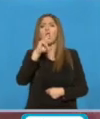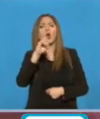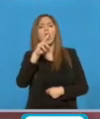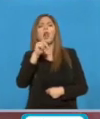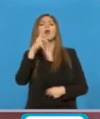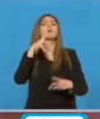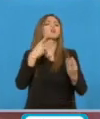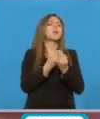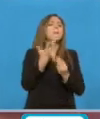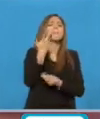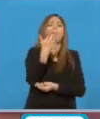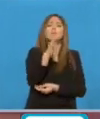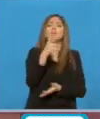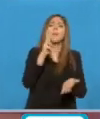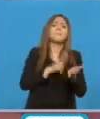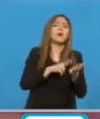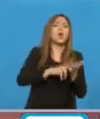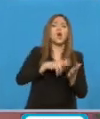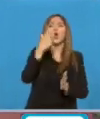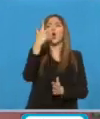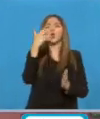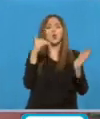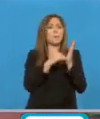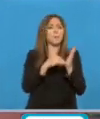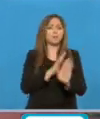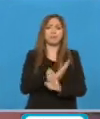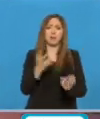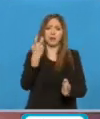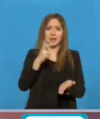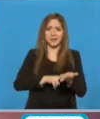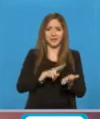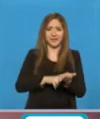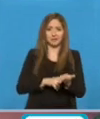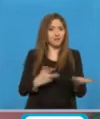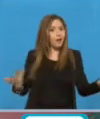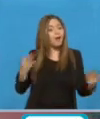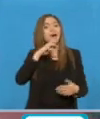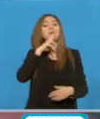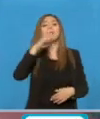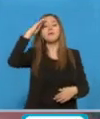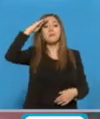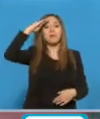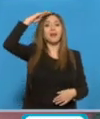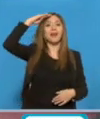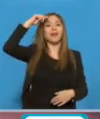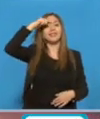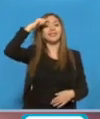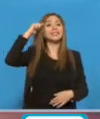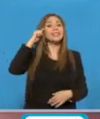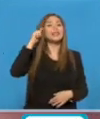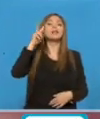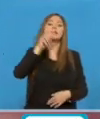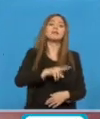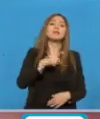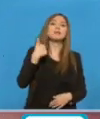está buenazo. arriba esa ceja. Ándale. ¡Arriba la ceja! Arriba la Sí. ceja. Muchas gracias, Ceja mi de querido María Andrés. Félix. Muchas gracias a Eso. ustedes. Yo me quedé